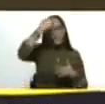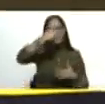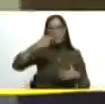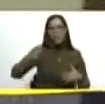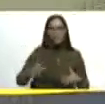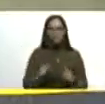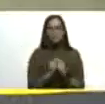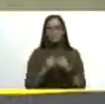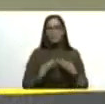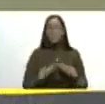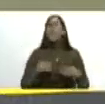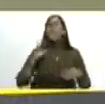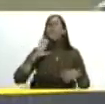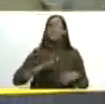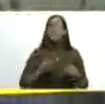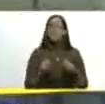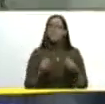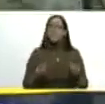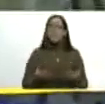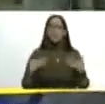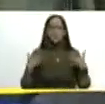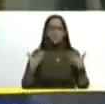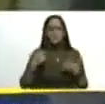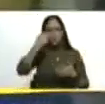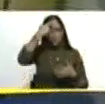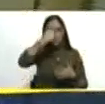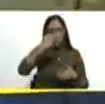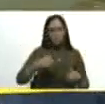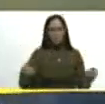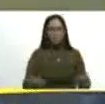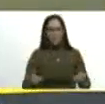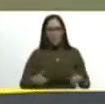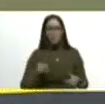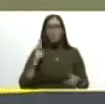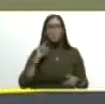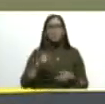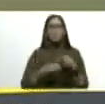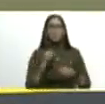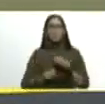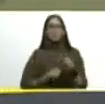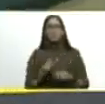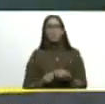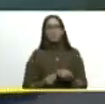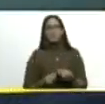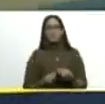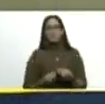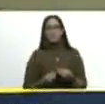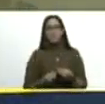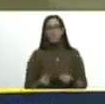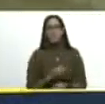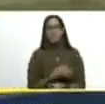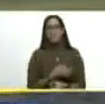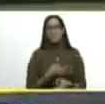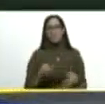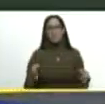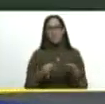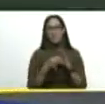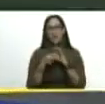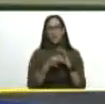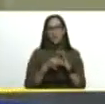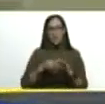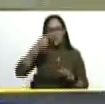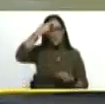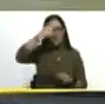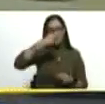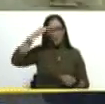Bocaduchire, está muy contento nuestro pueblo por este esfuerzo que usted está haciendo y que en perfecta unión